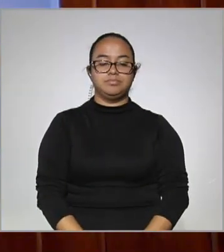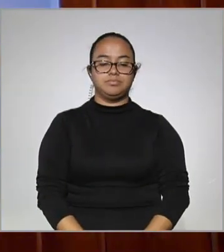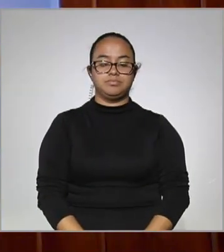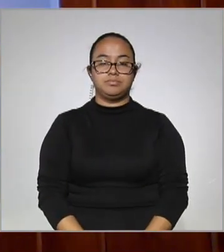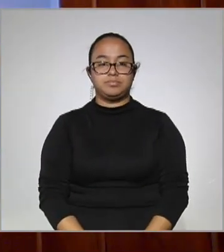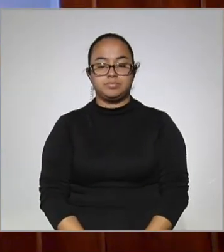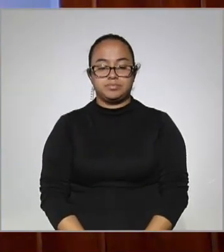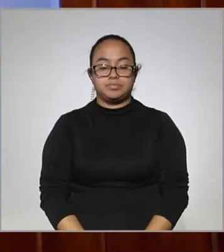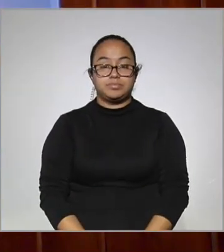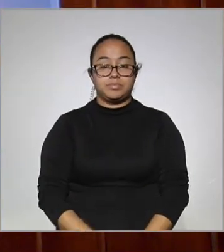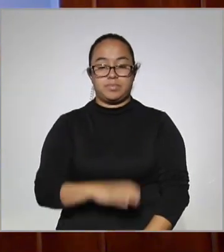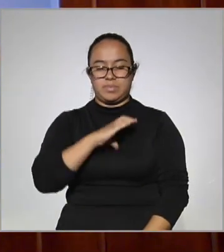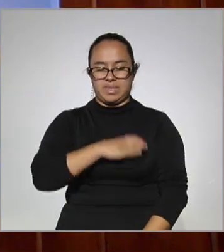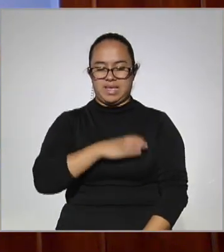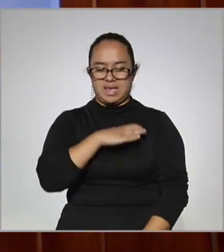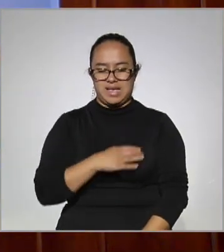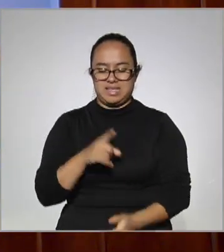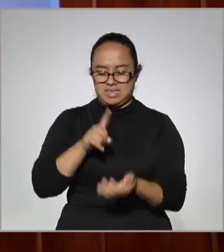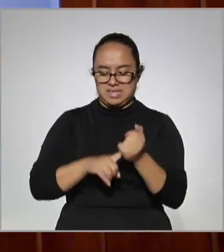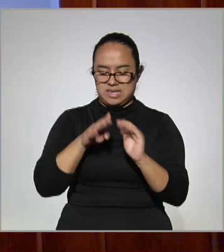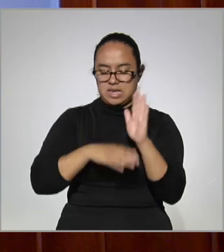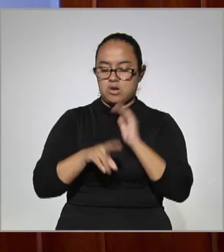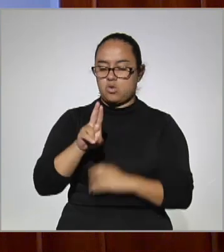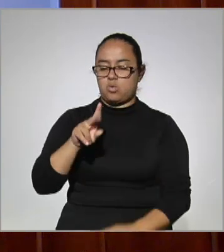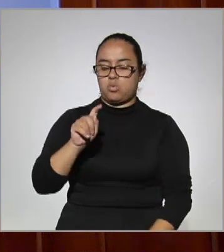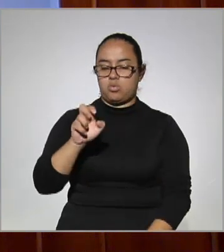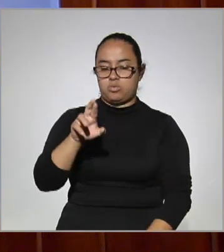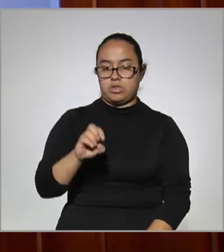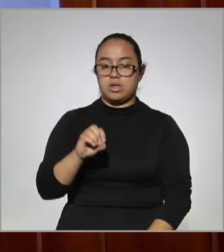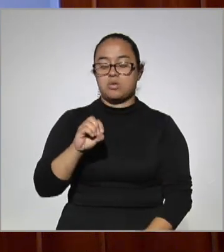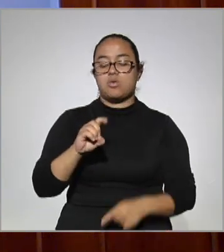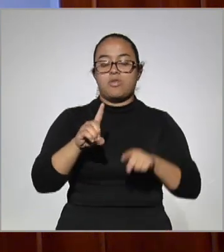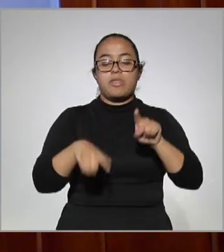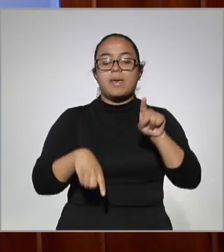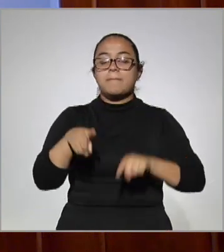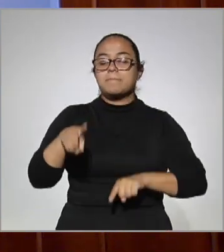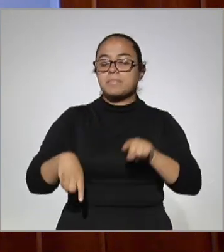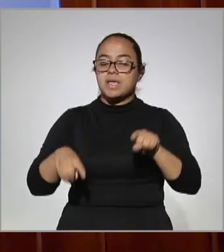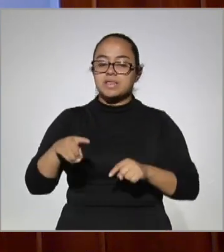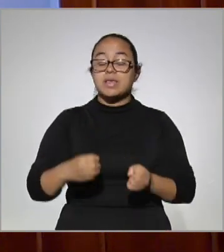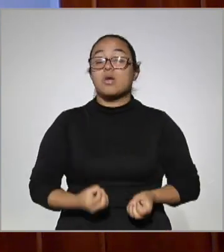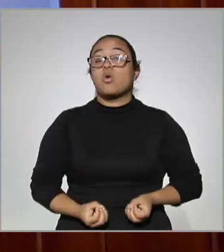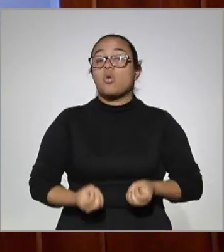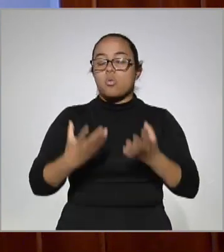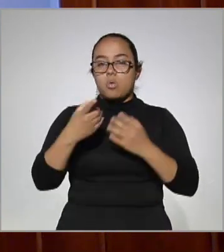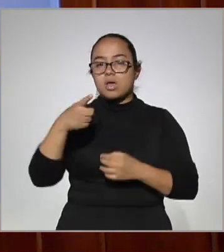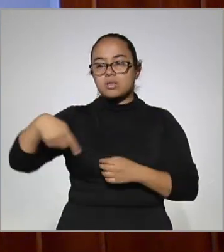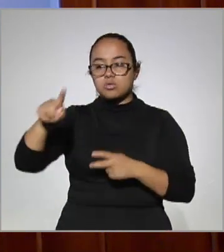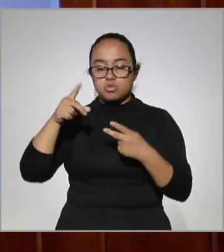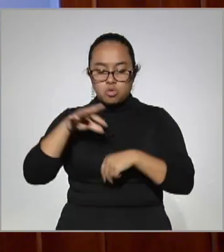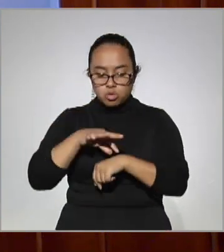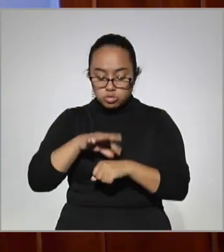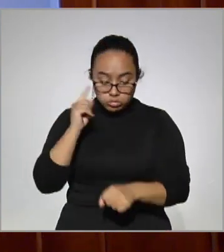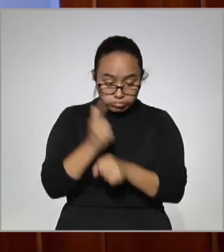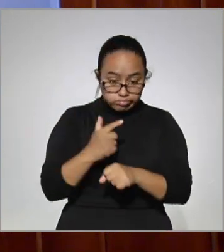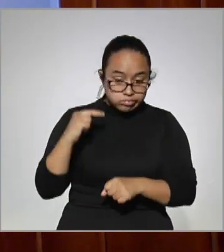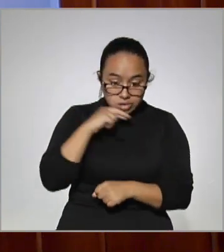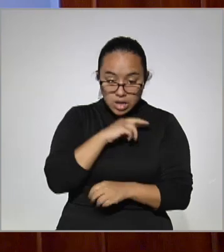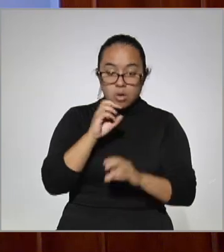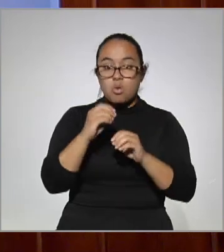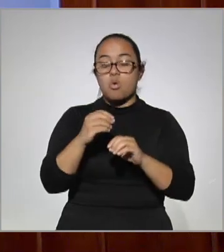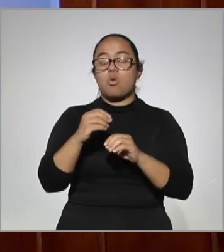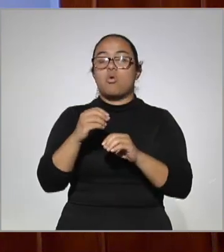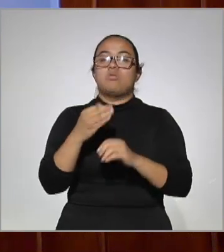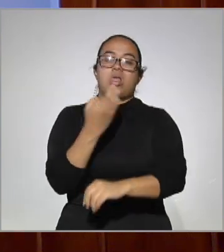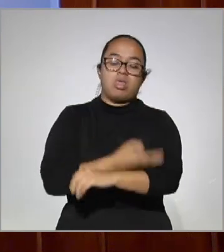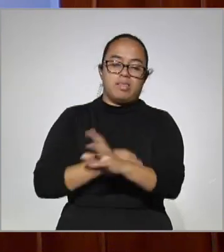Bueno, el cáncer cervicuterino depende del estadio o de la etapa en la que lo encontremos para que nosotros decidamos